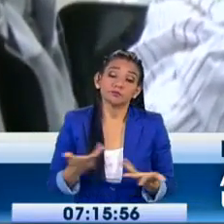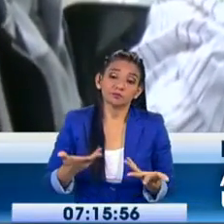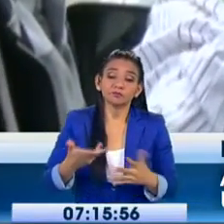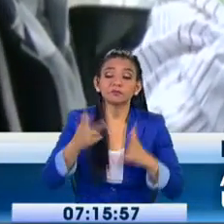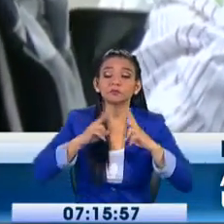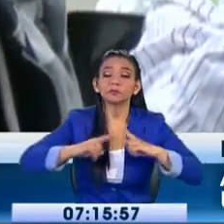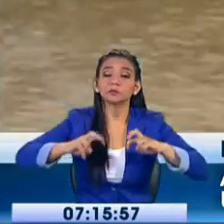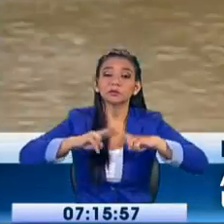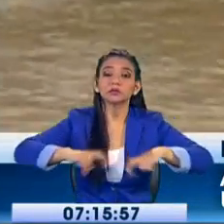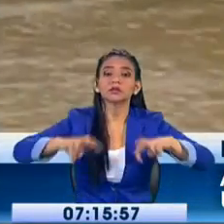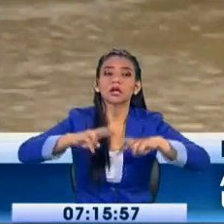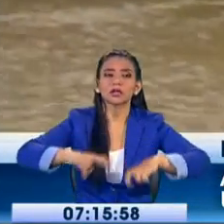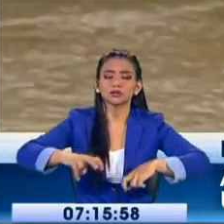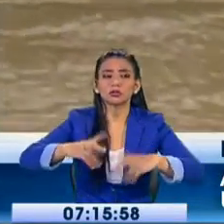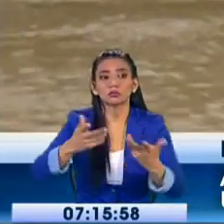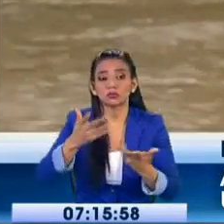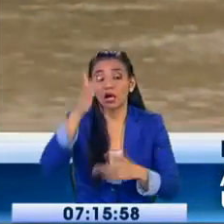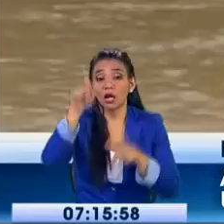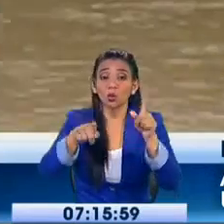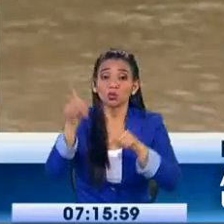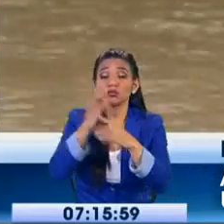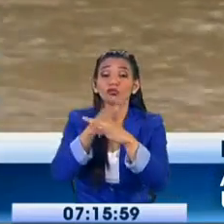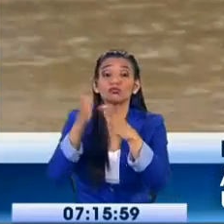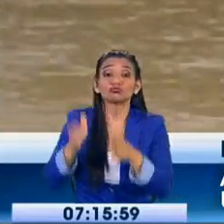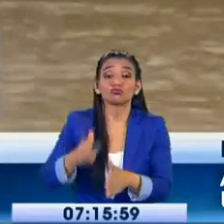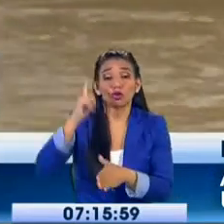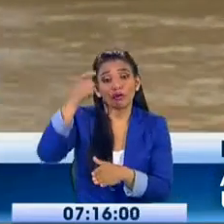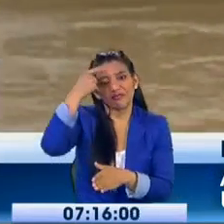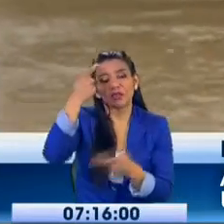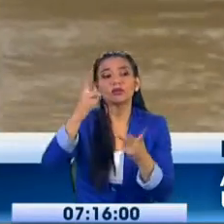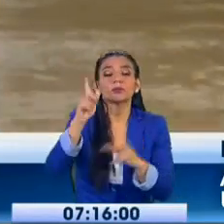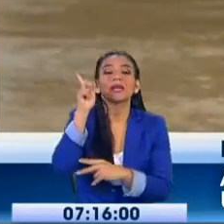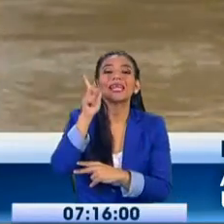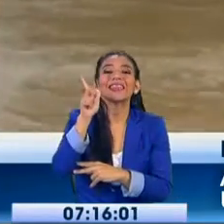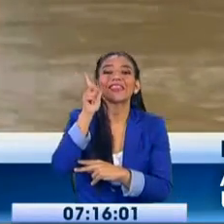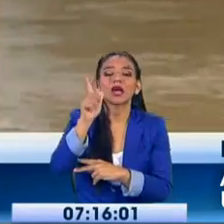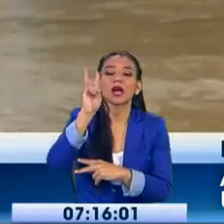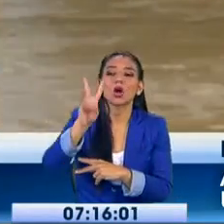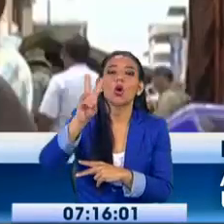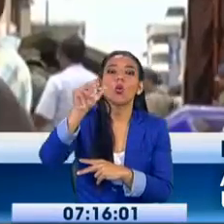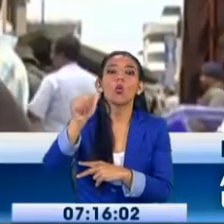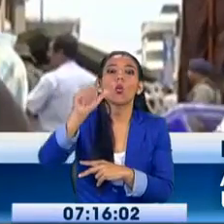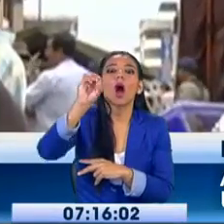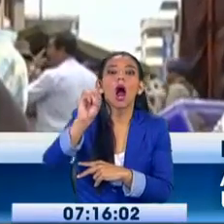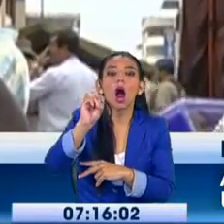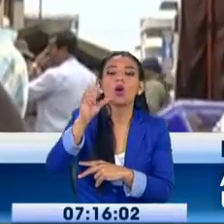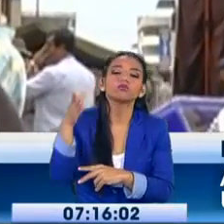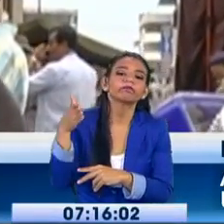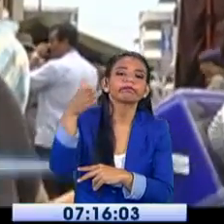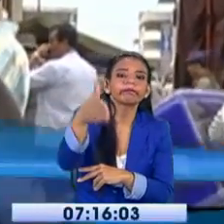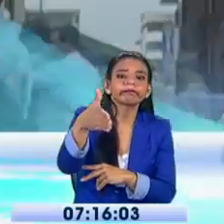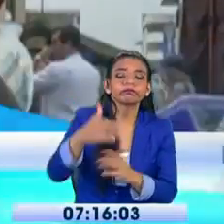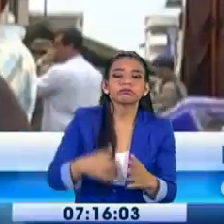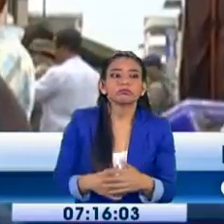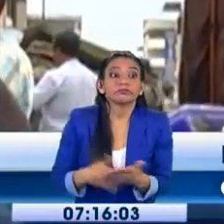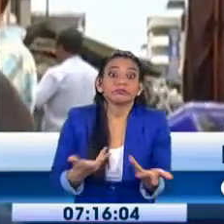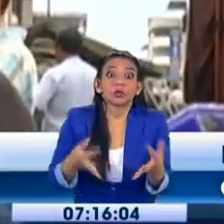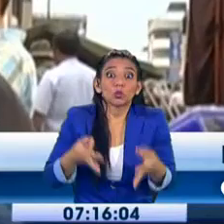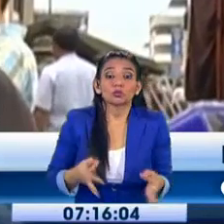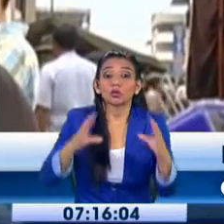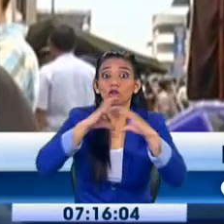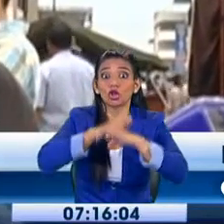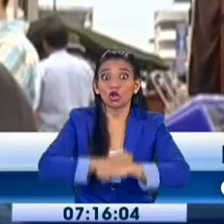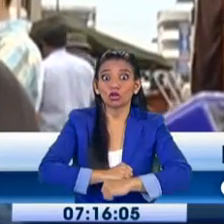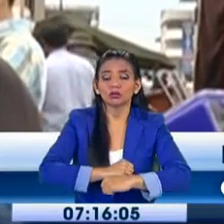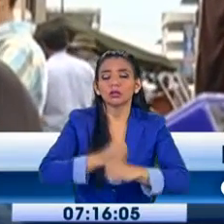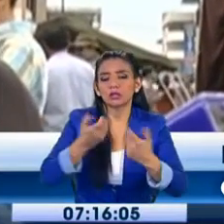momento investigado, por lo que funcionarios gubernamentales y dirigentes guaraní se movilizaron a la zona. Como se dio en la noche, pues nos informaron